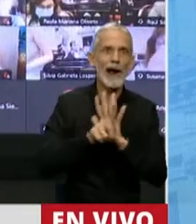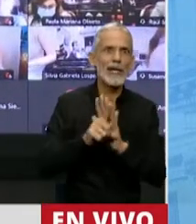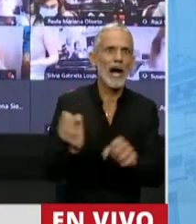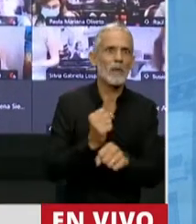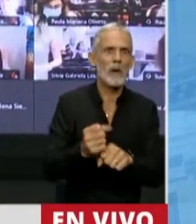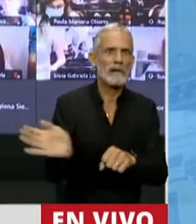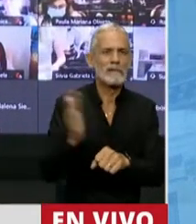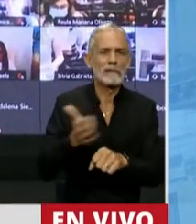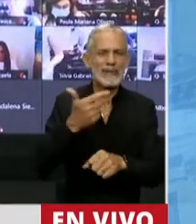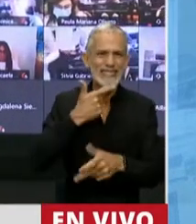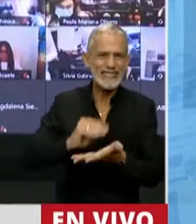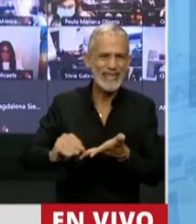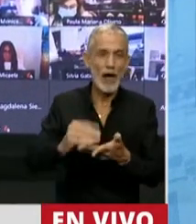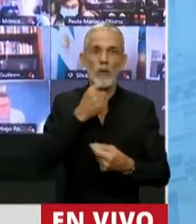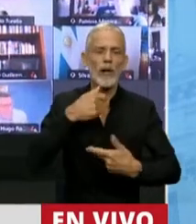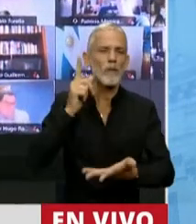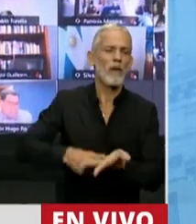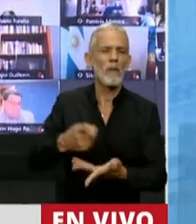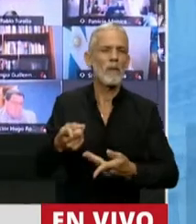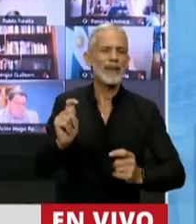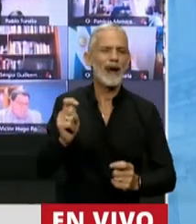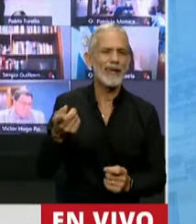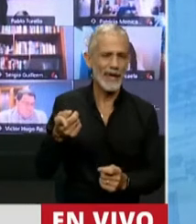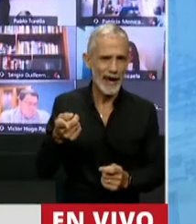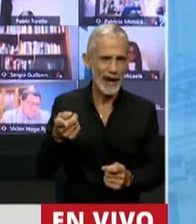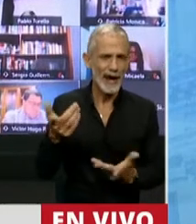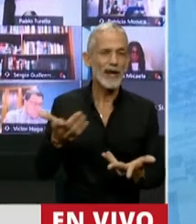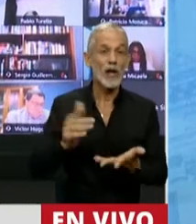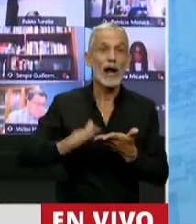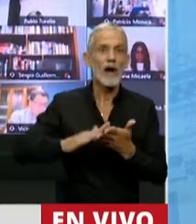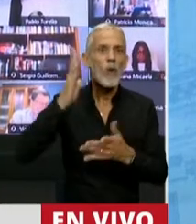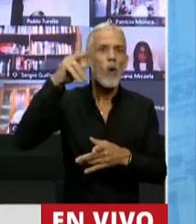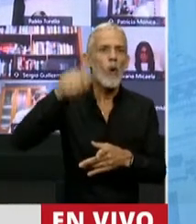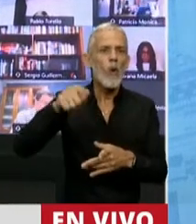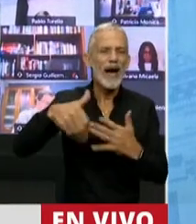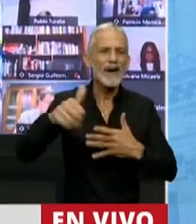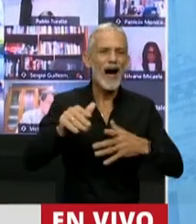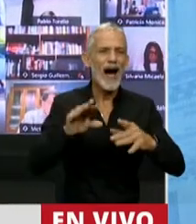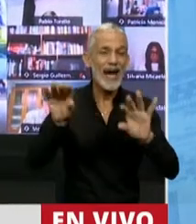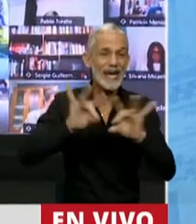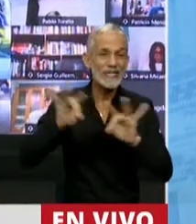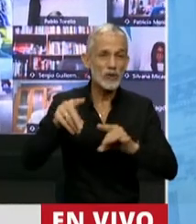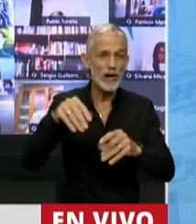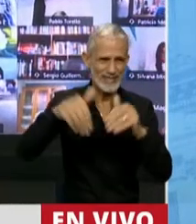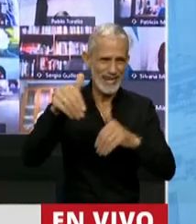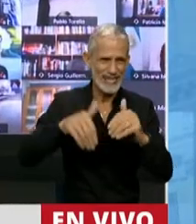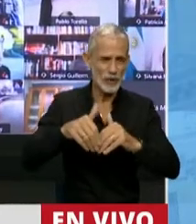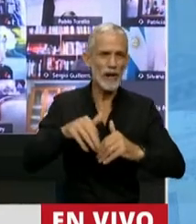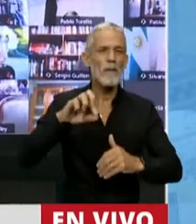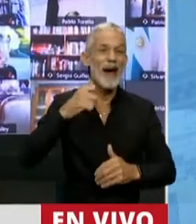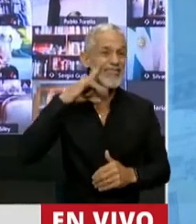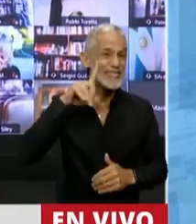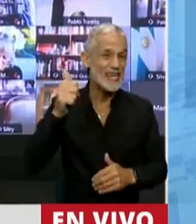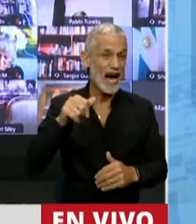como decretar quién es el nuevo juez que va a manejar las elecciones en la provincia de buenos aires- como padilla